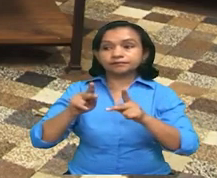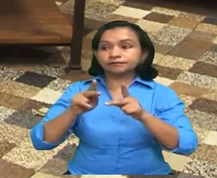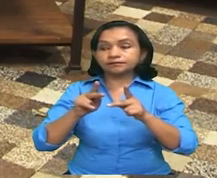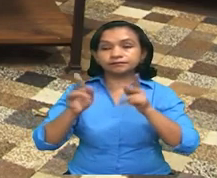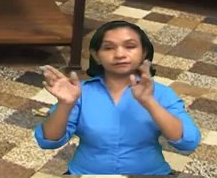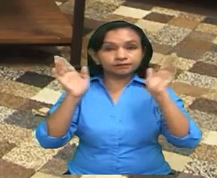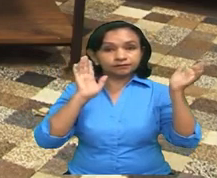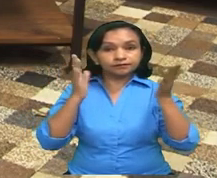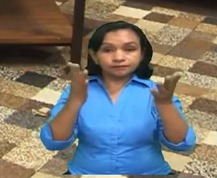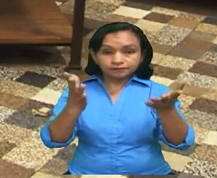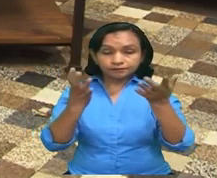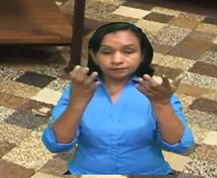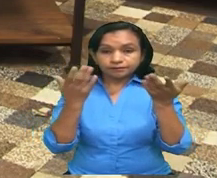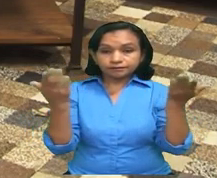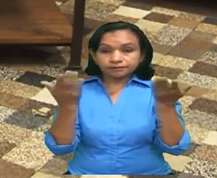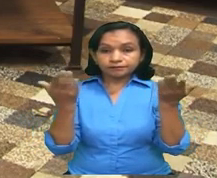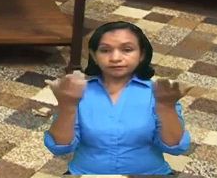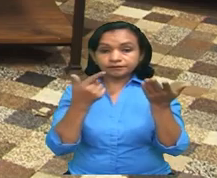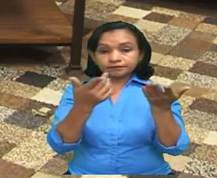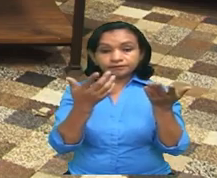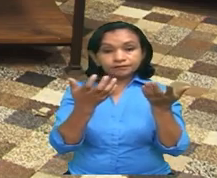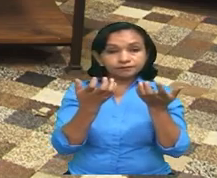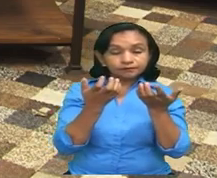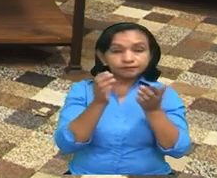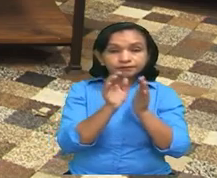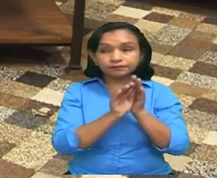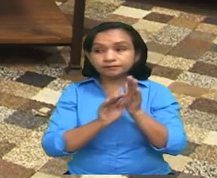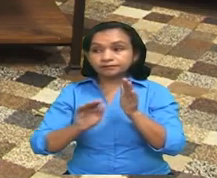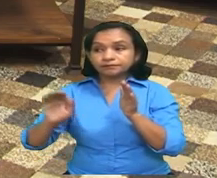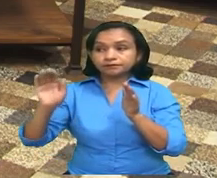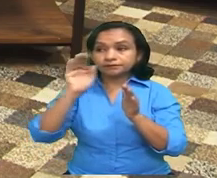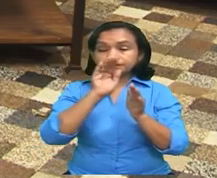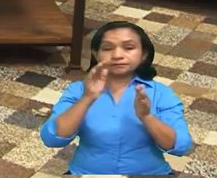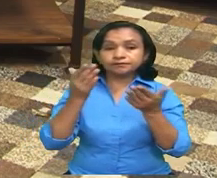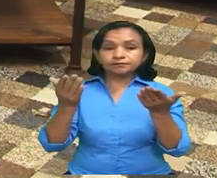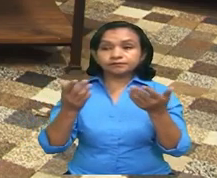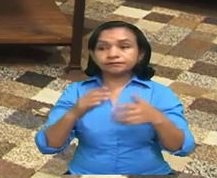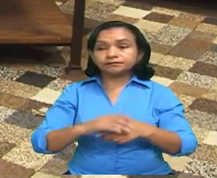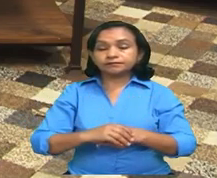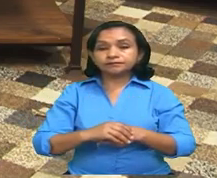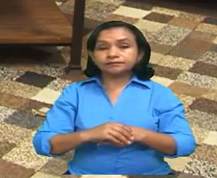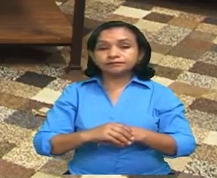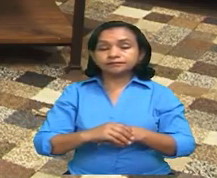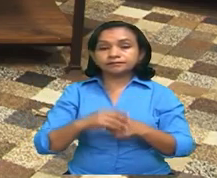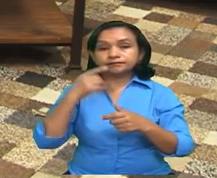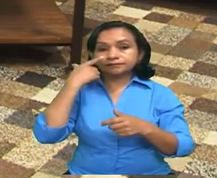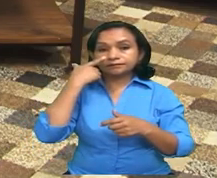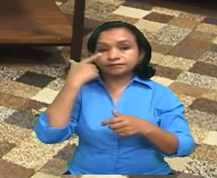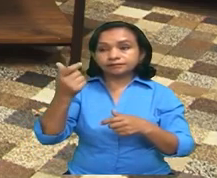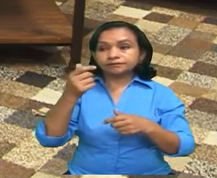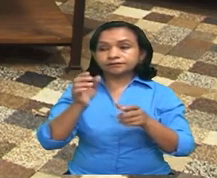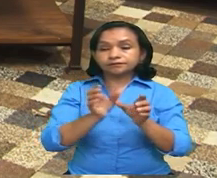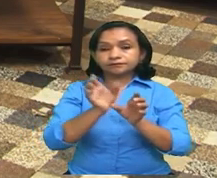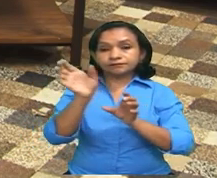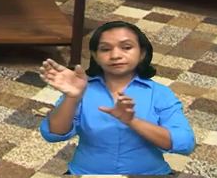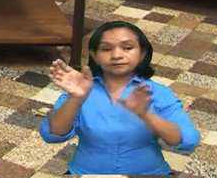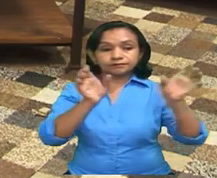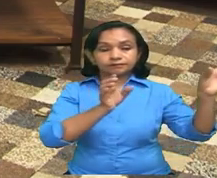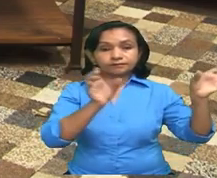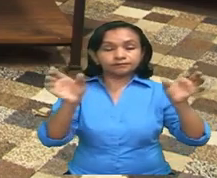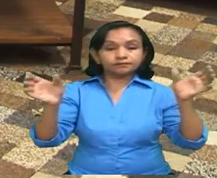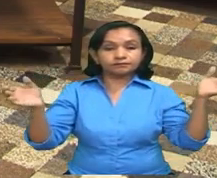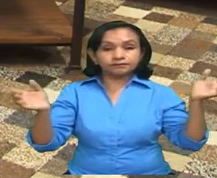y han salido como enamorados de aquí. En el caso de los mayoristas, hicimos 5 grupos porque pues era más